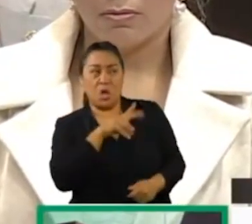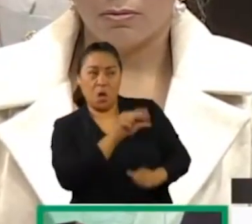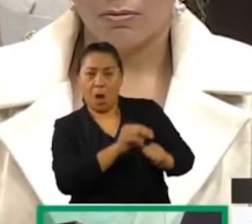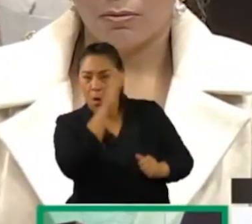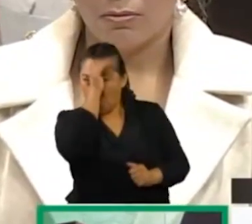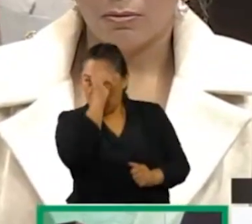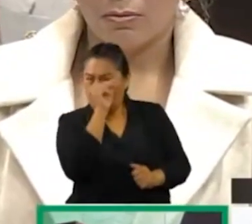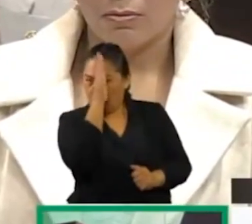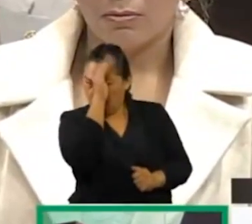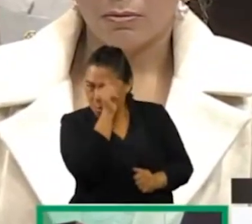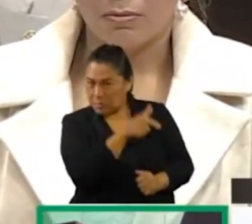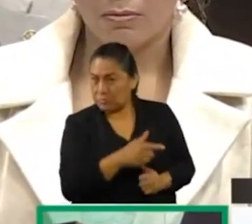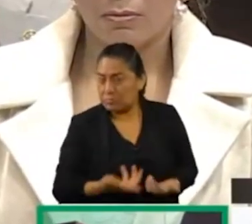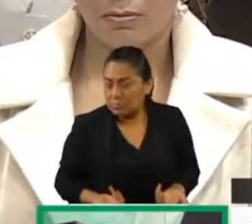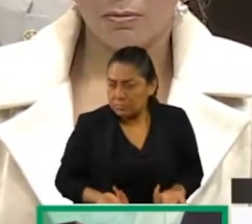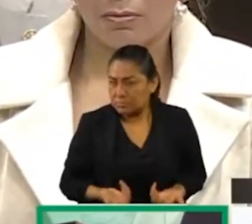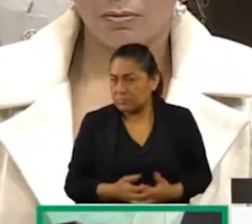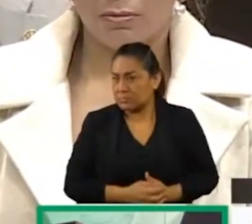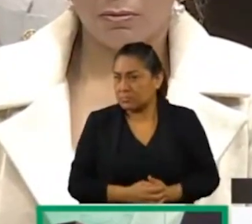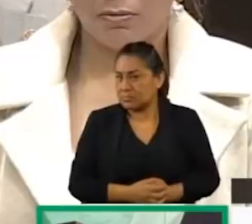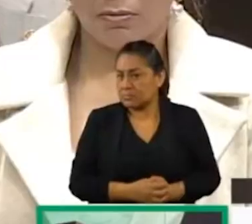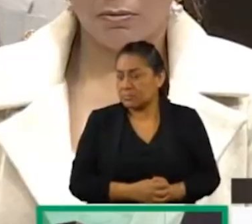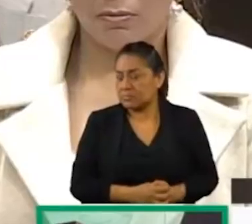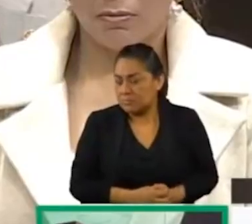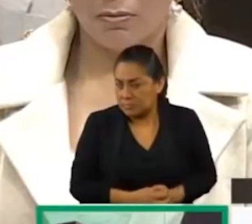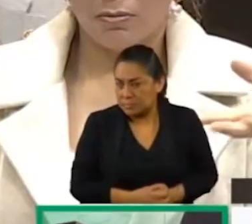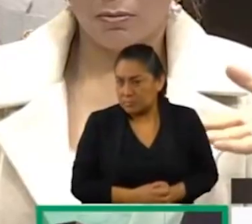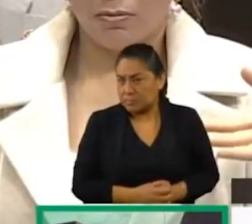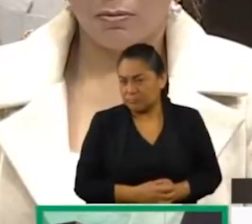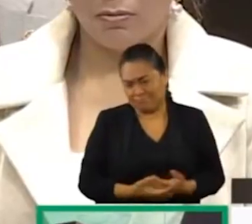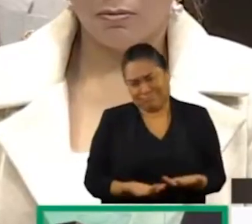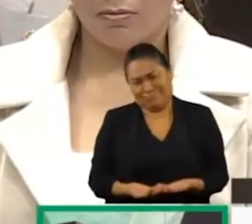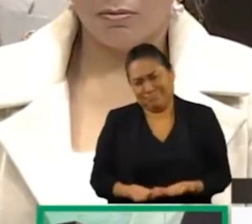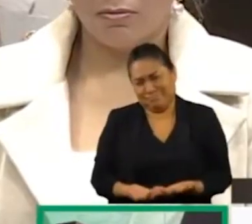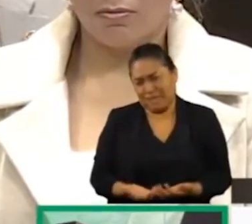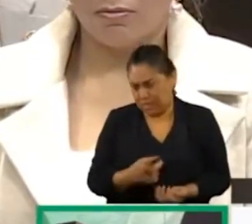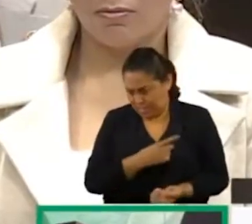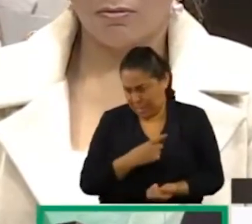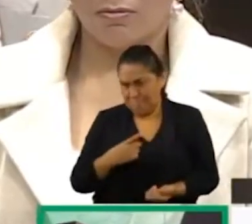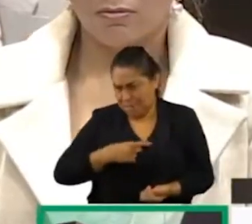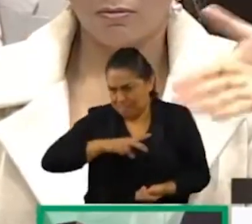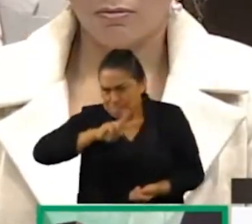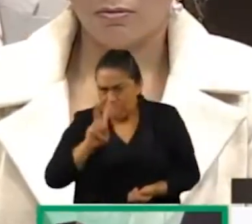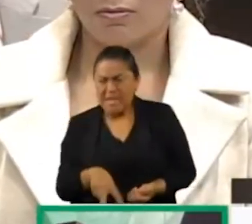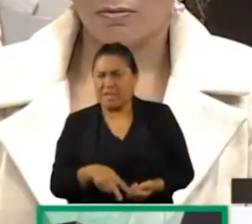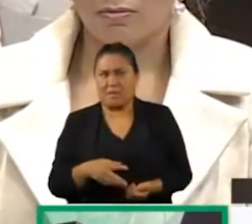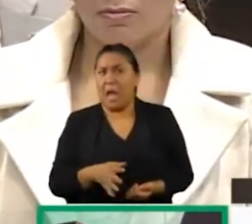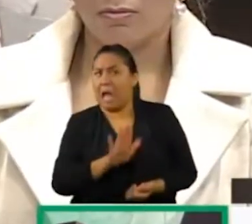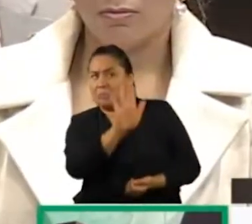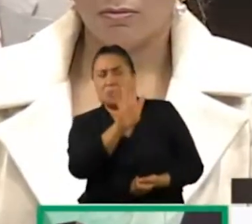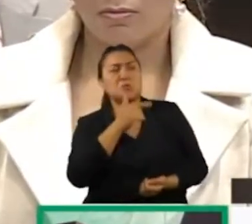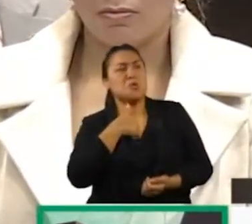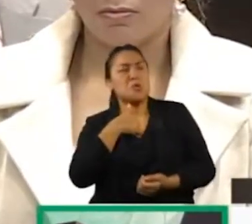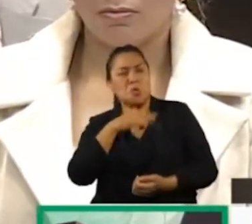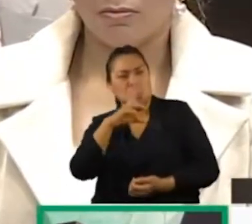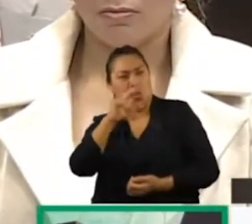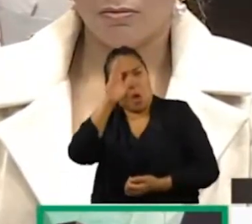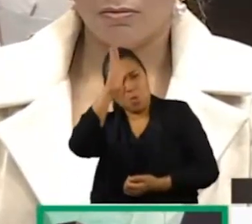Fuerzas Armadas. Y hay que tener el valor para decirlo, estamos en contra del